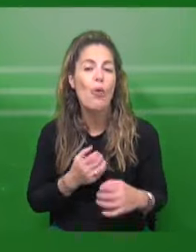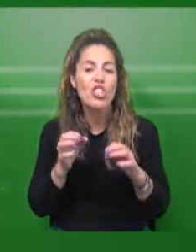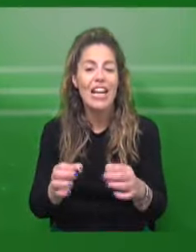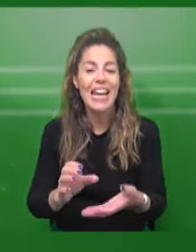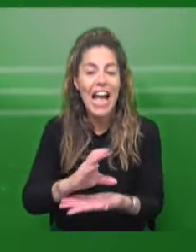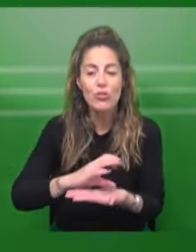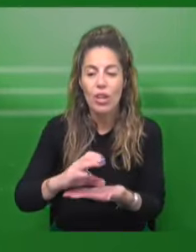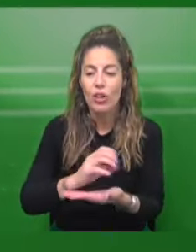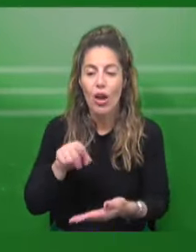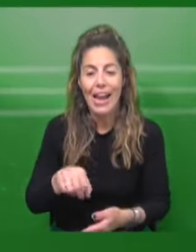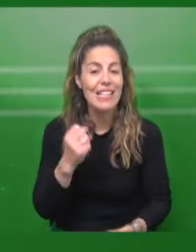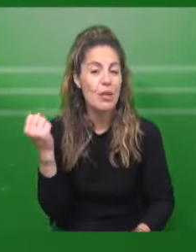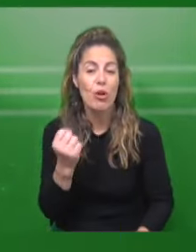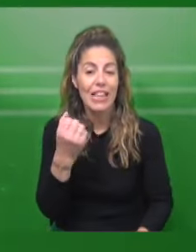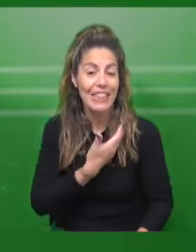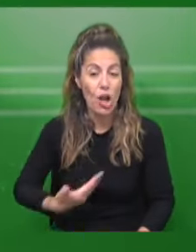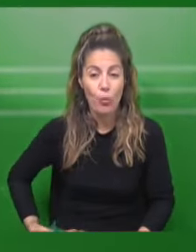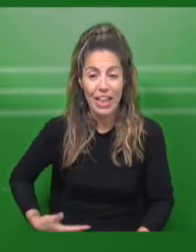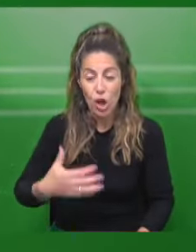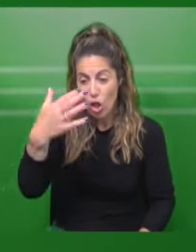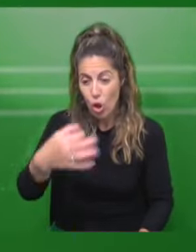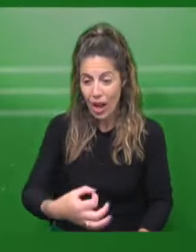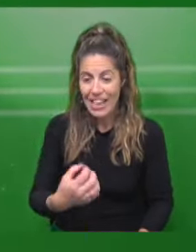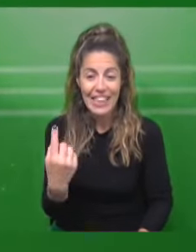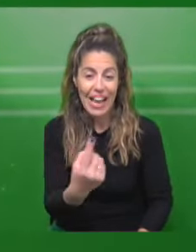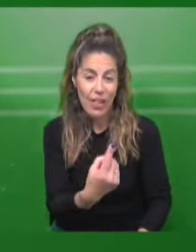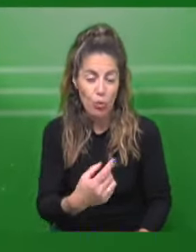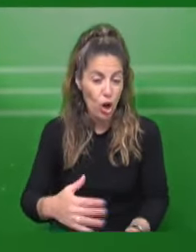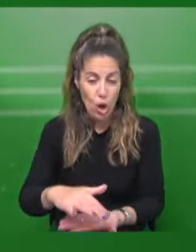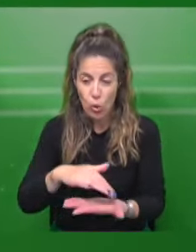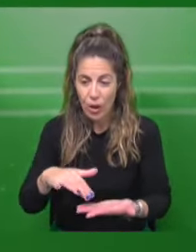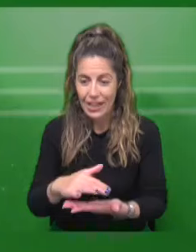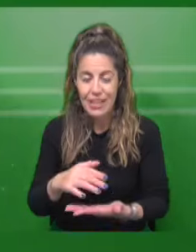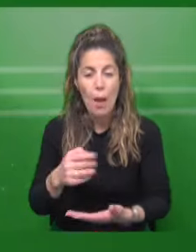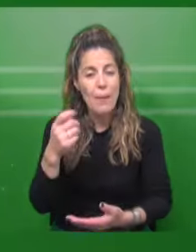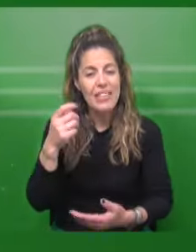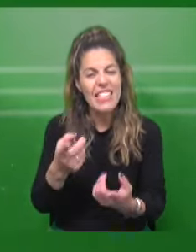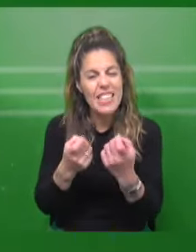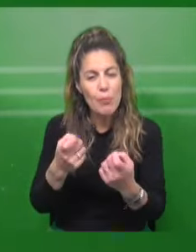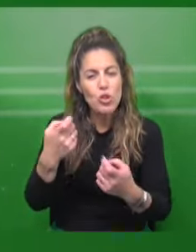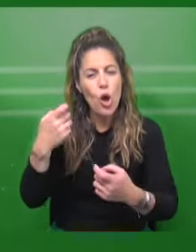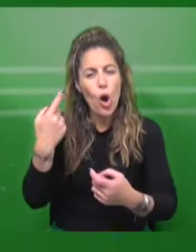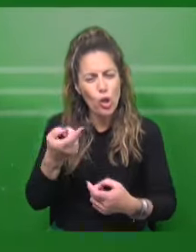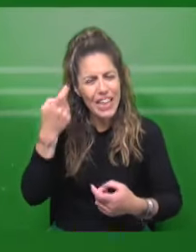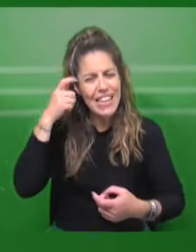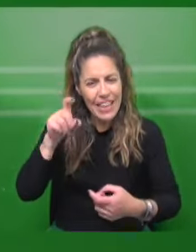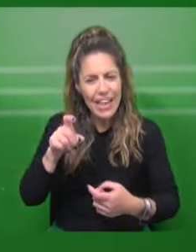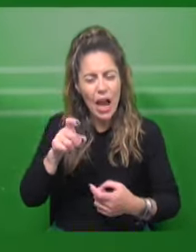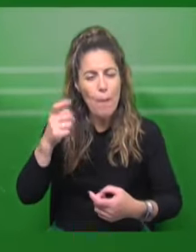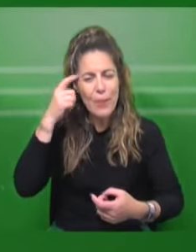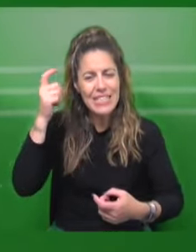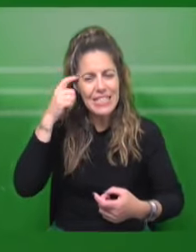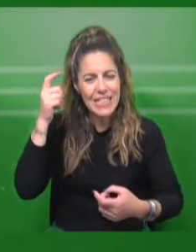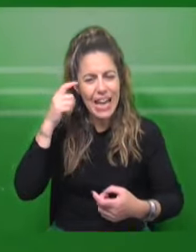es clave el gobierno local Entonces yo digo que lo que precisamos es otra lógica y precisamos precisamente pensar